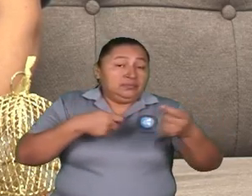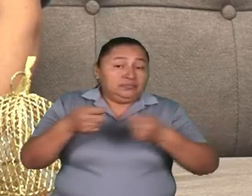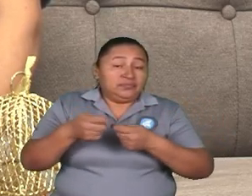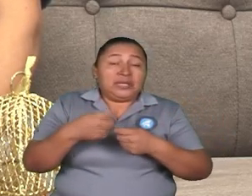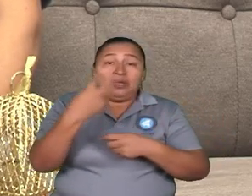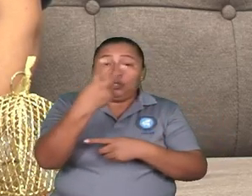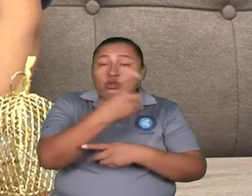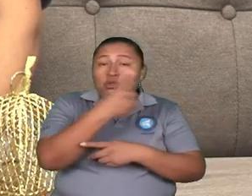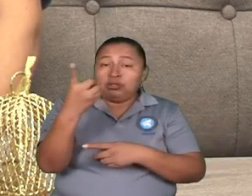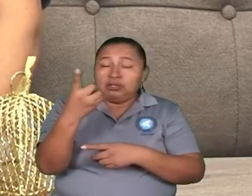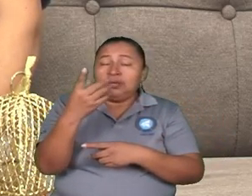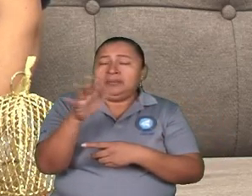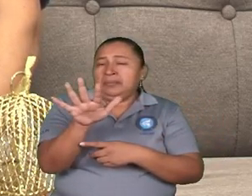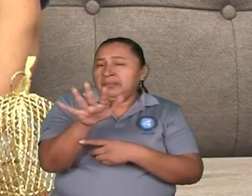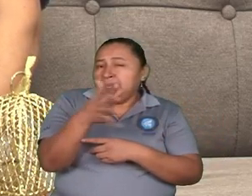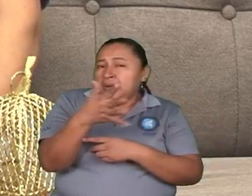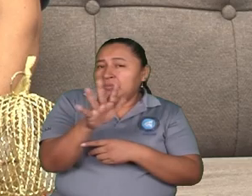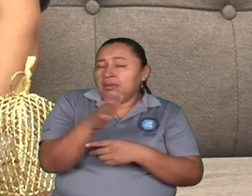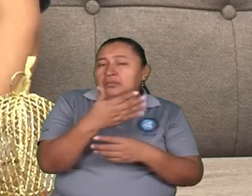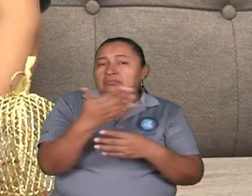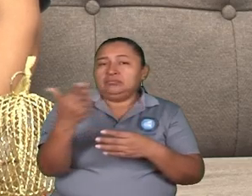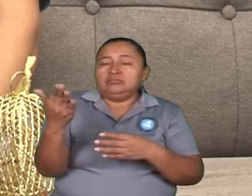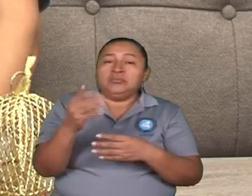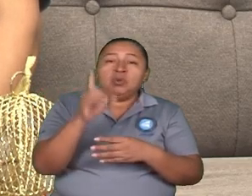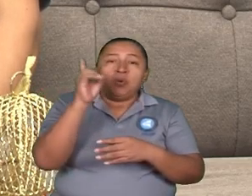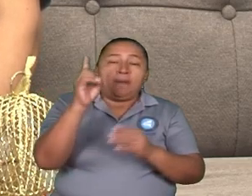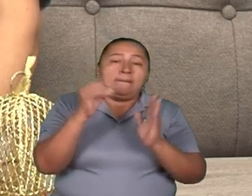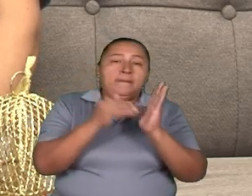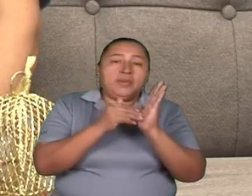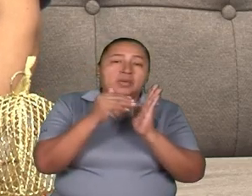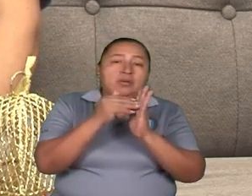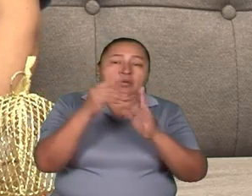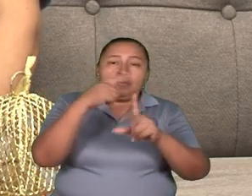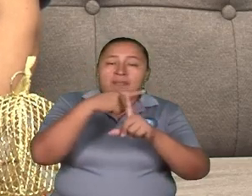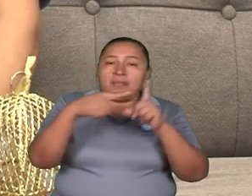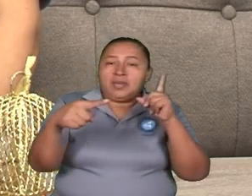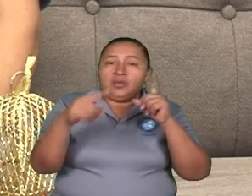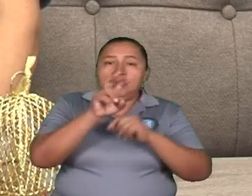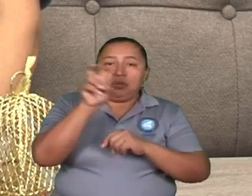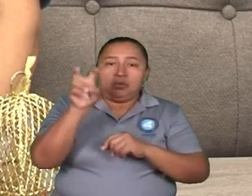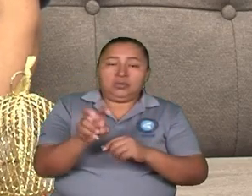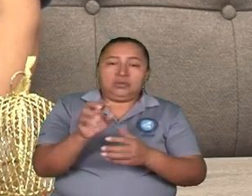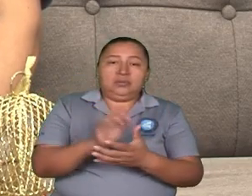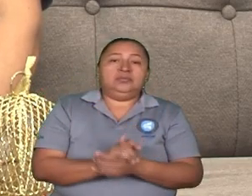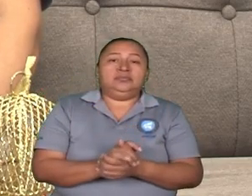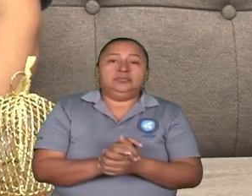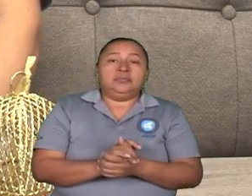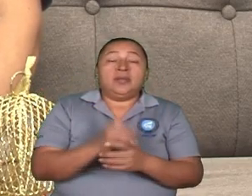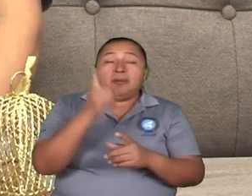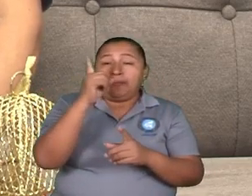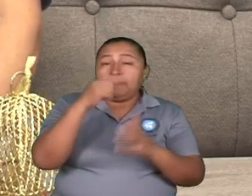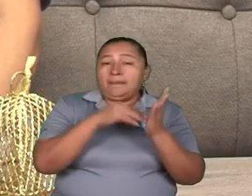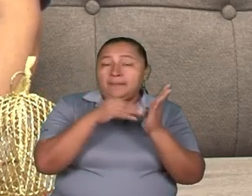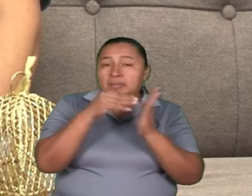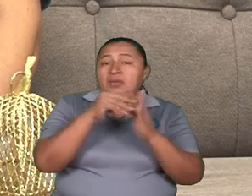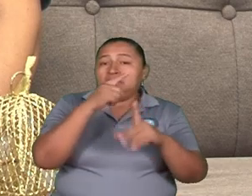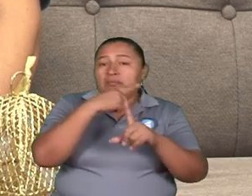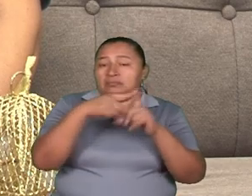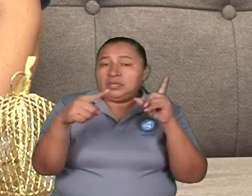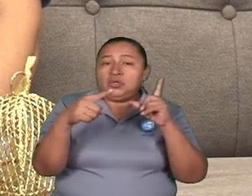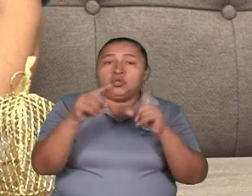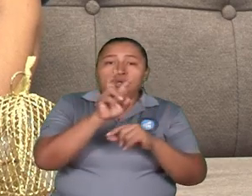fue el día, ¿verdad?, de nuestra madre, y le cantamos a la Virgen. Y entonces aquí ya te vengo a dar los datos.